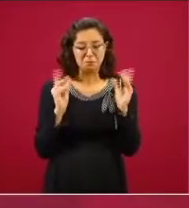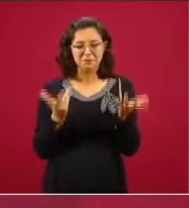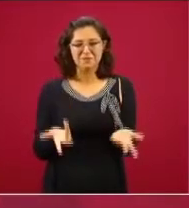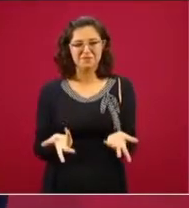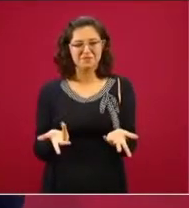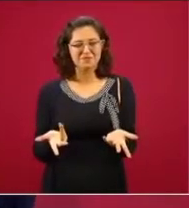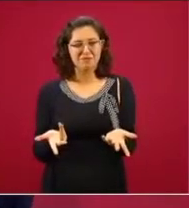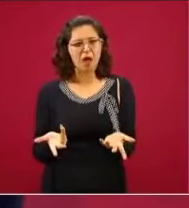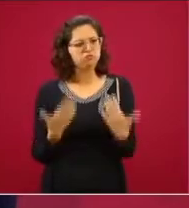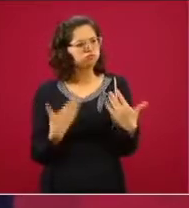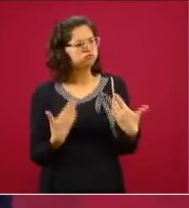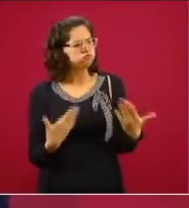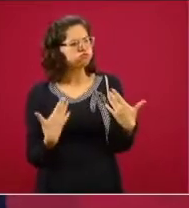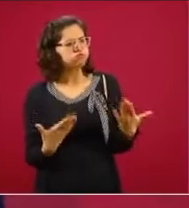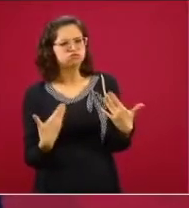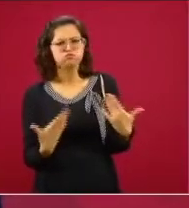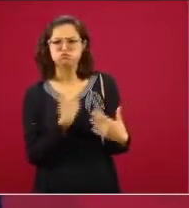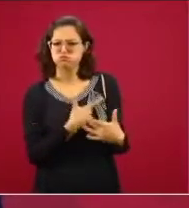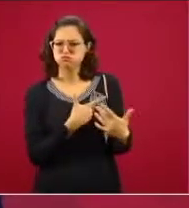Lo veían muy bien.